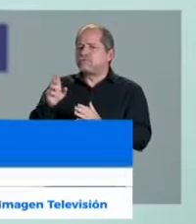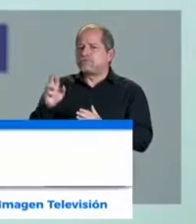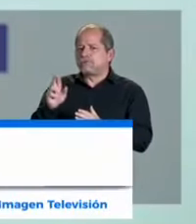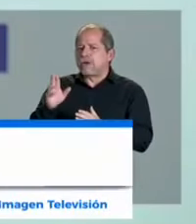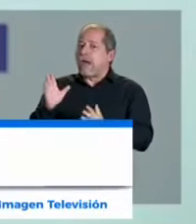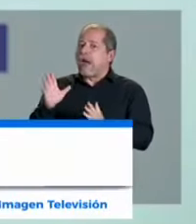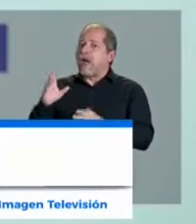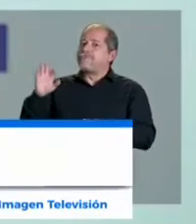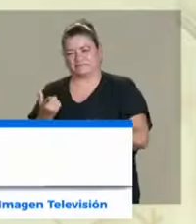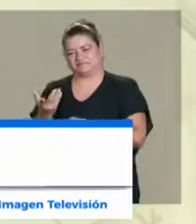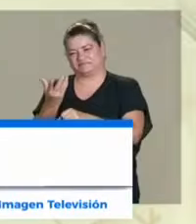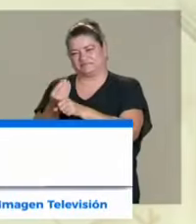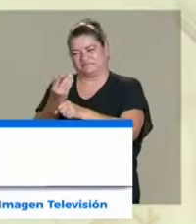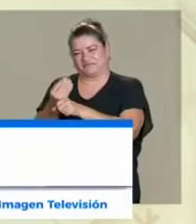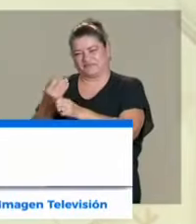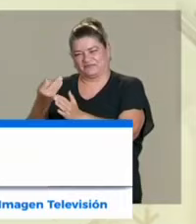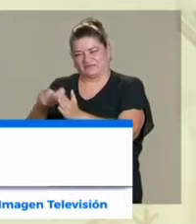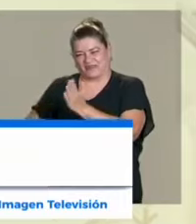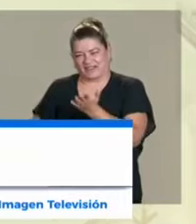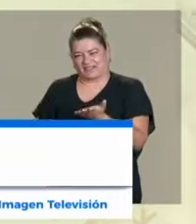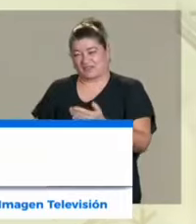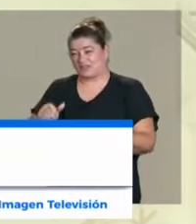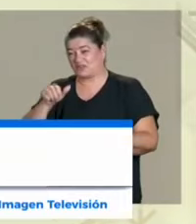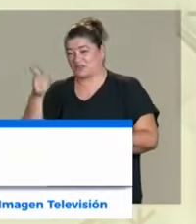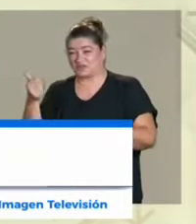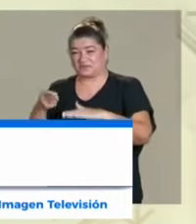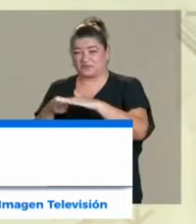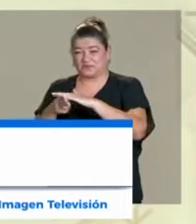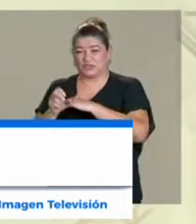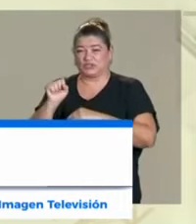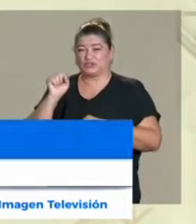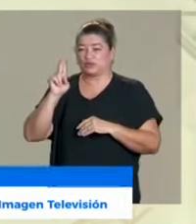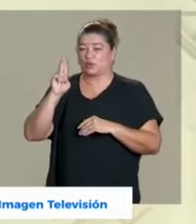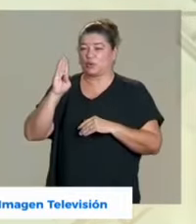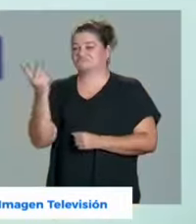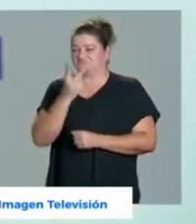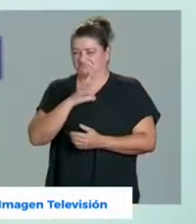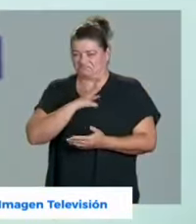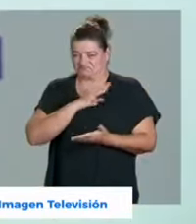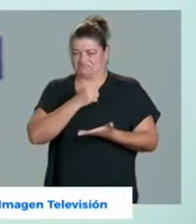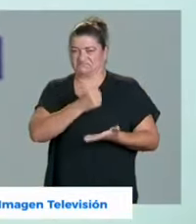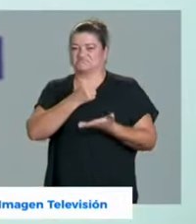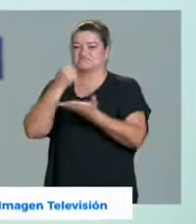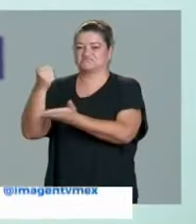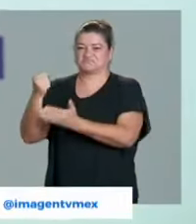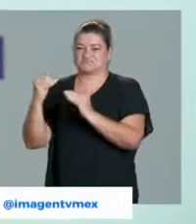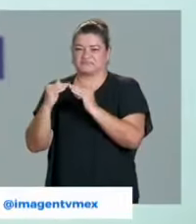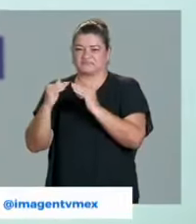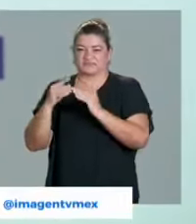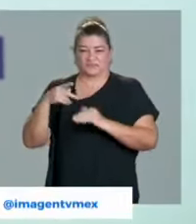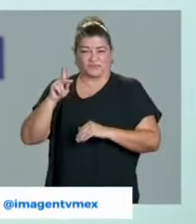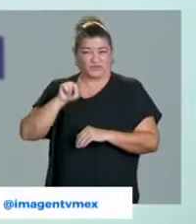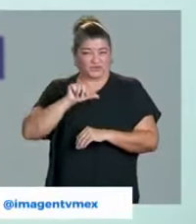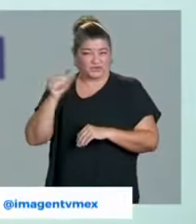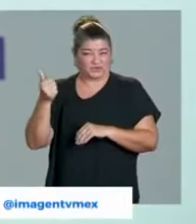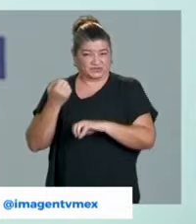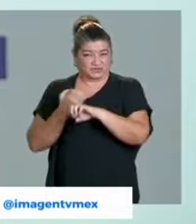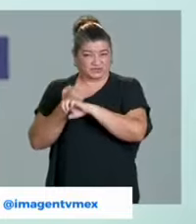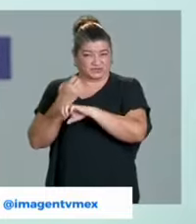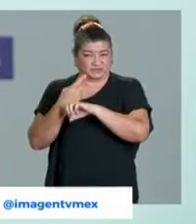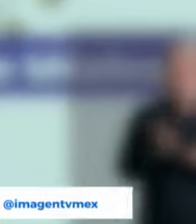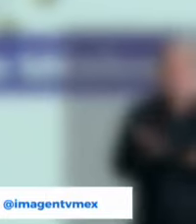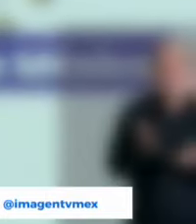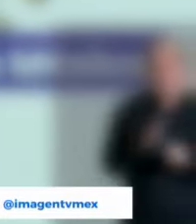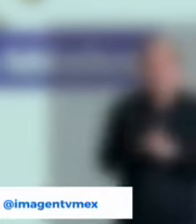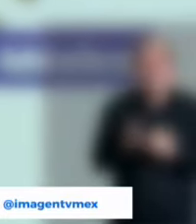rancho, yo me mando sola. Tú no vas a ser presidenta, se te caería el país. Disminuyó 20% el presupuesto para mantenimiento del